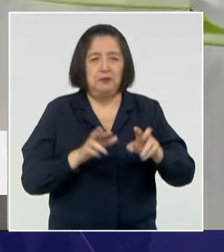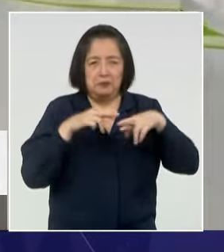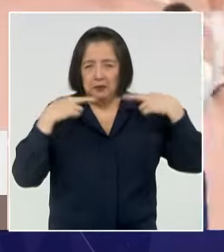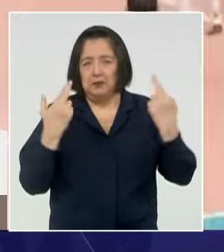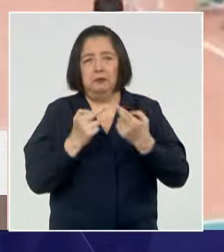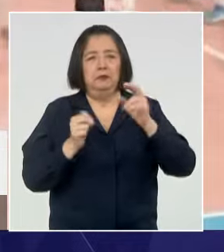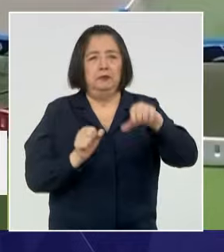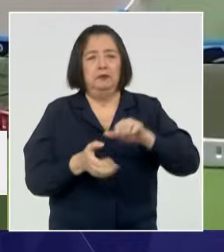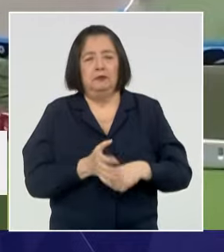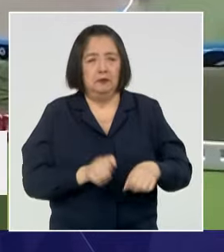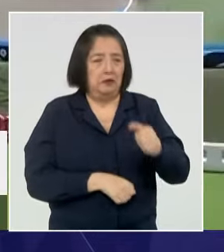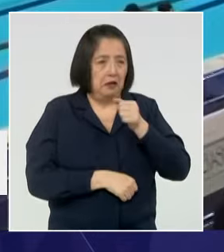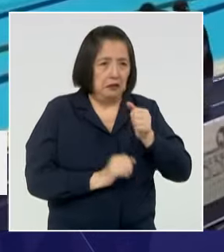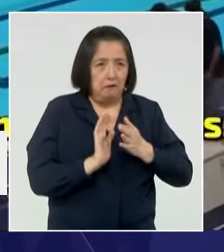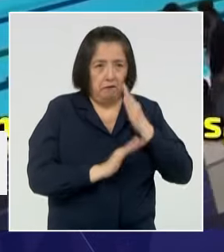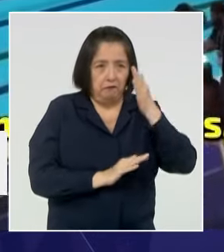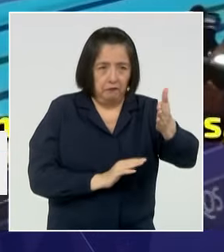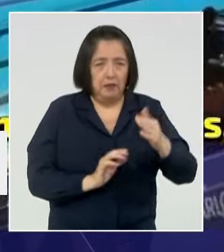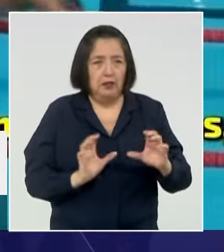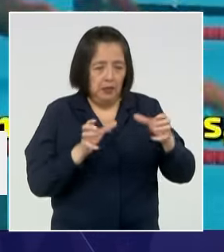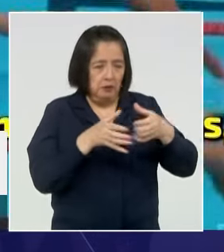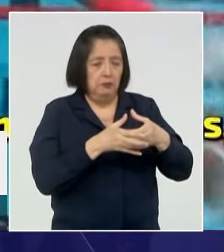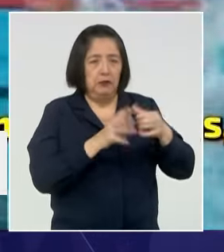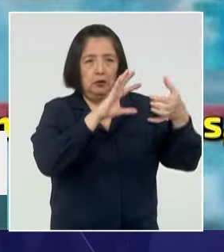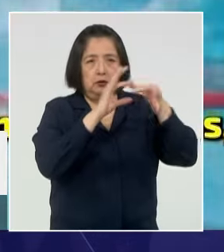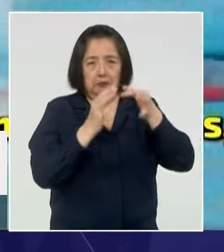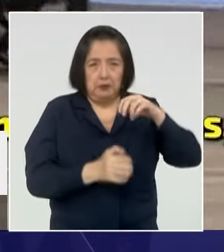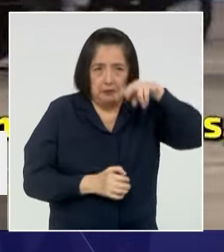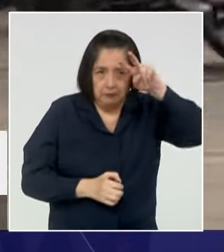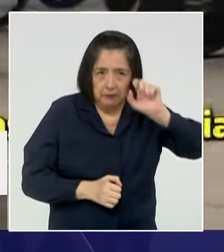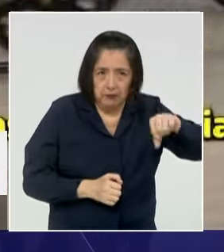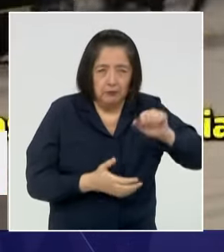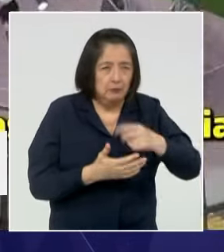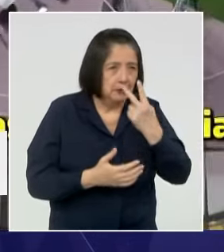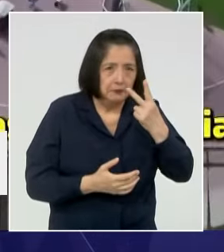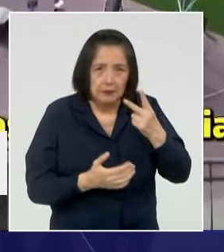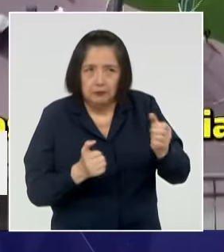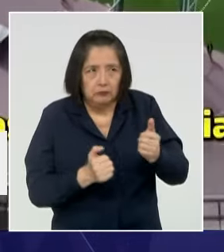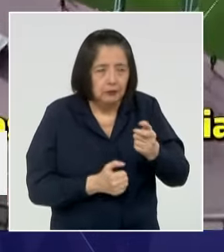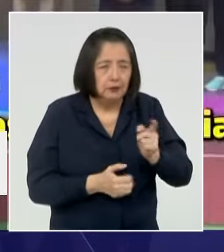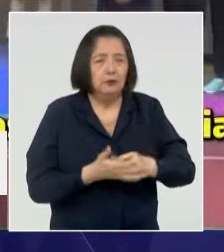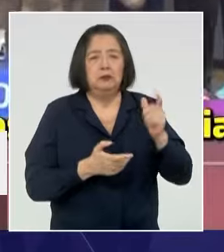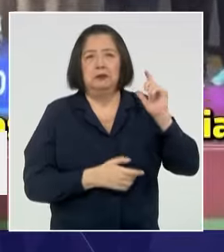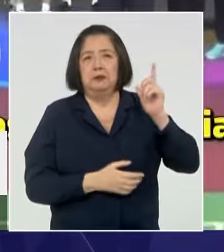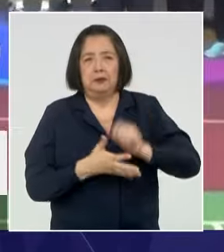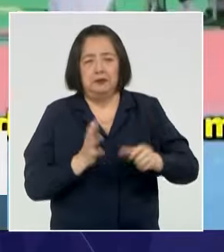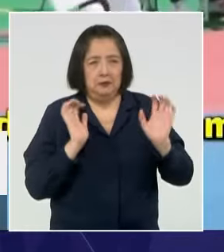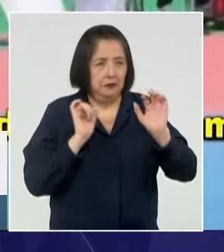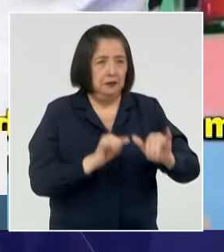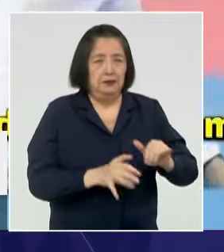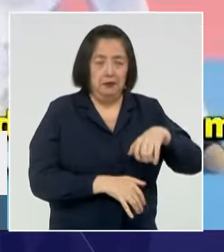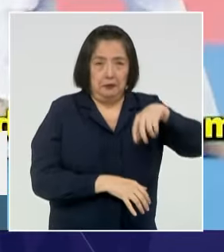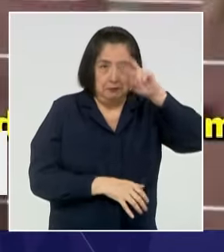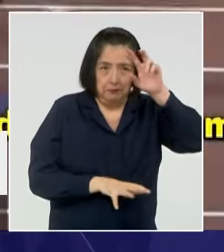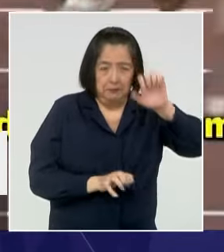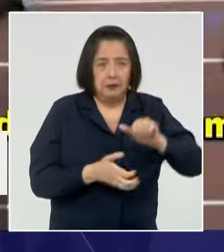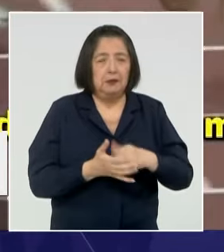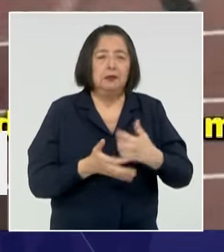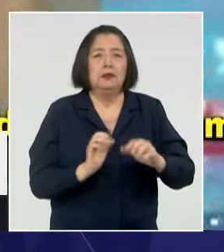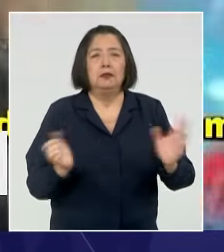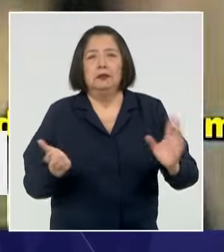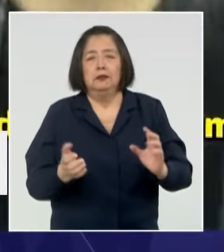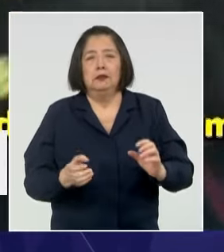reunión. Ángel Leiva se acercó al Comité Olímpico Peruano para estar cerca de todos aquellos dirigentes que se quedaron en Perú y que vía